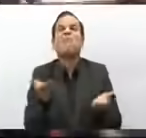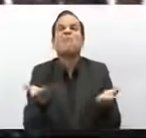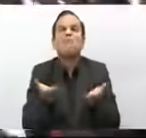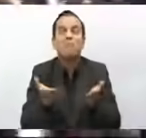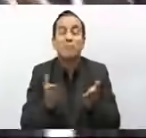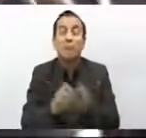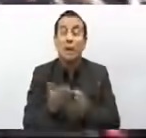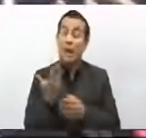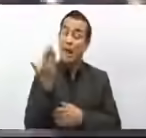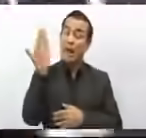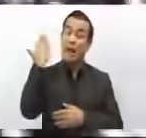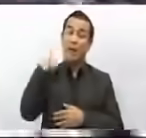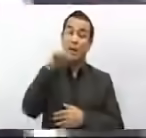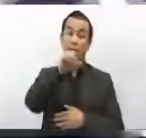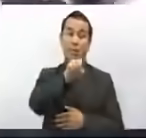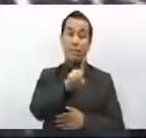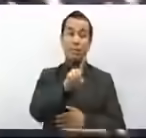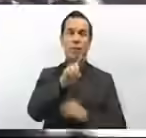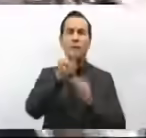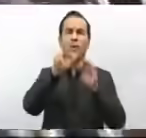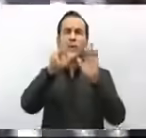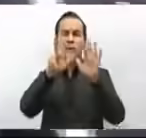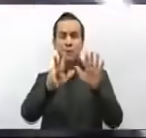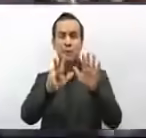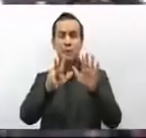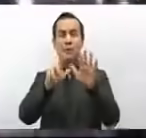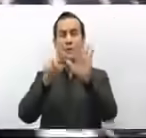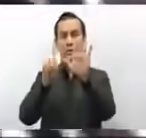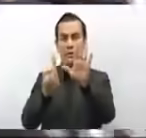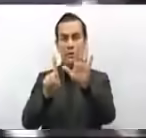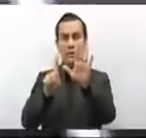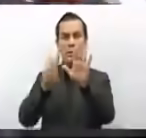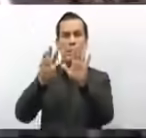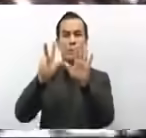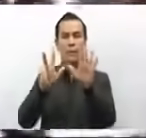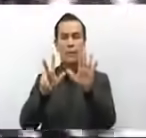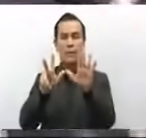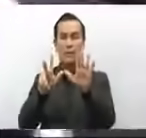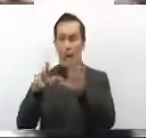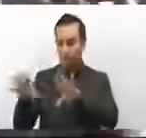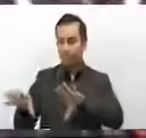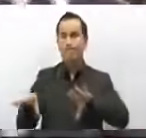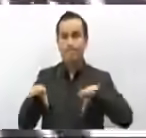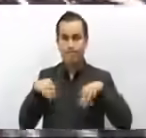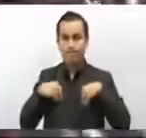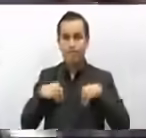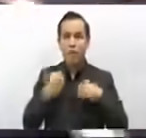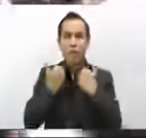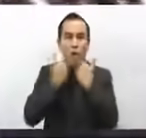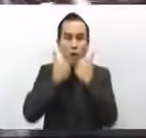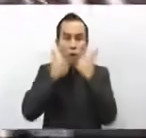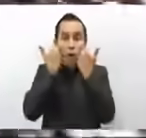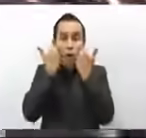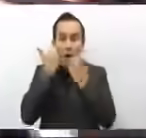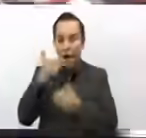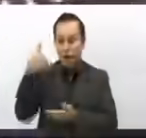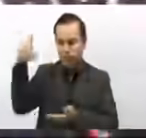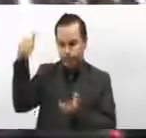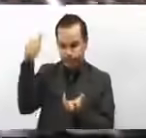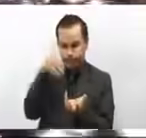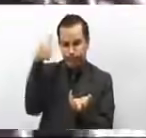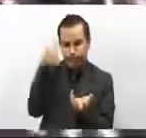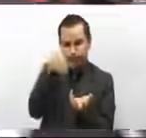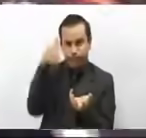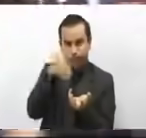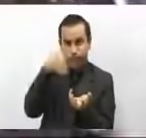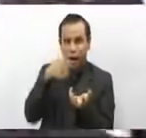desde 1868 ha recibido a jóvenes de todo el país, siendo el lugar donde se forman a los líderes